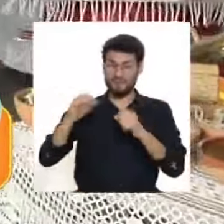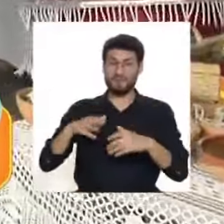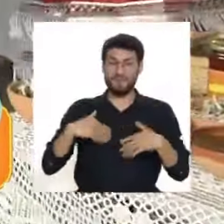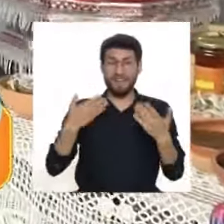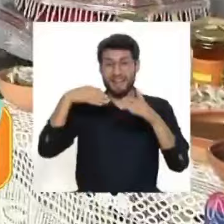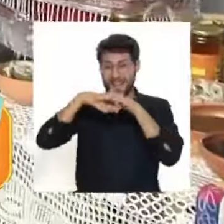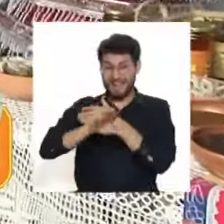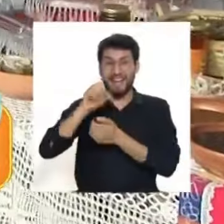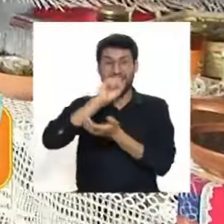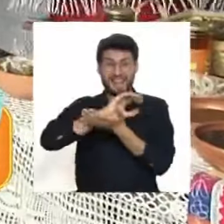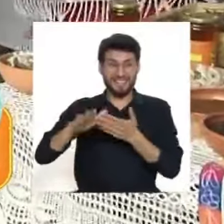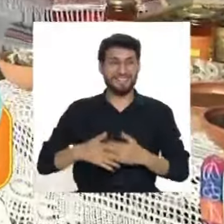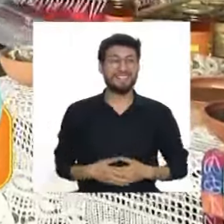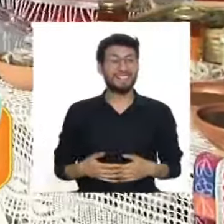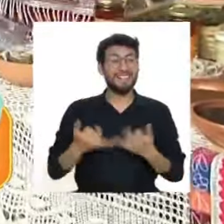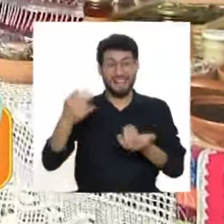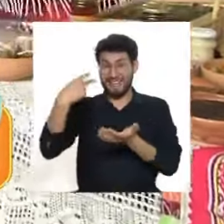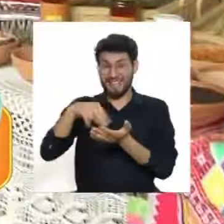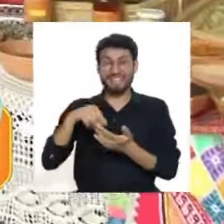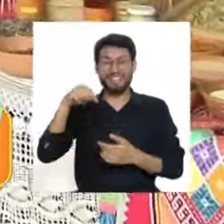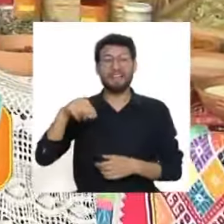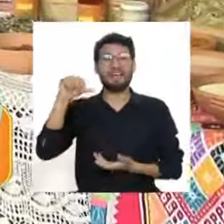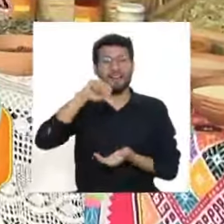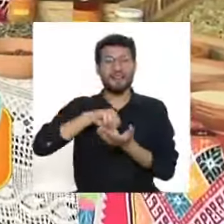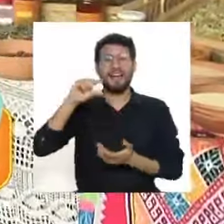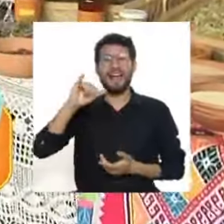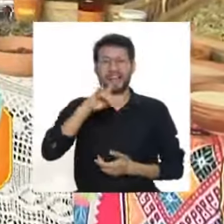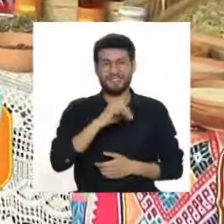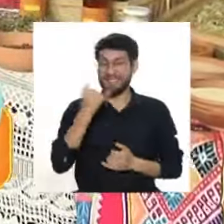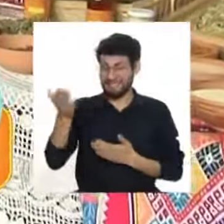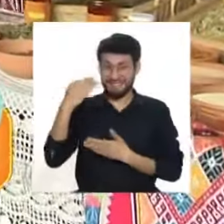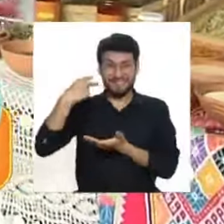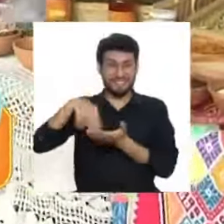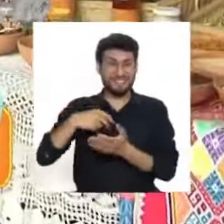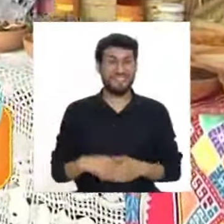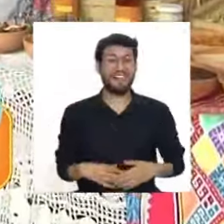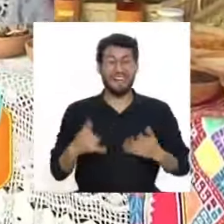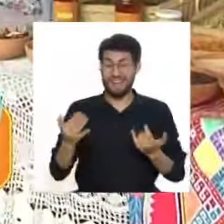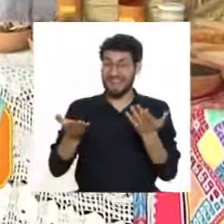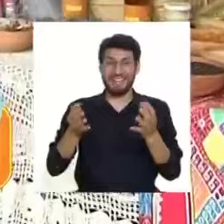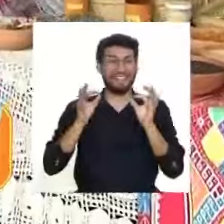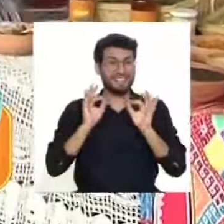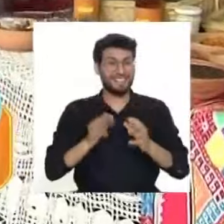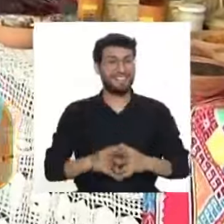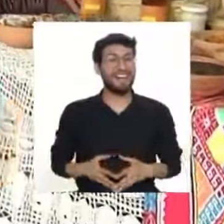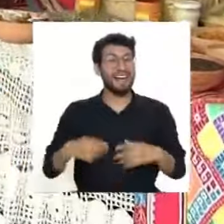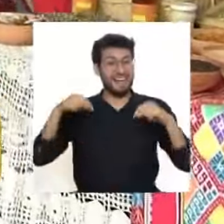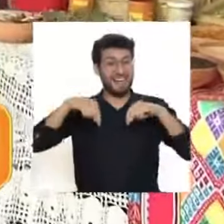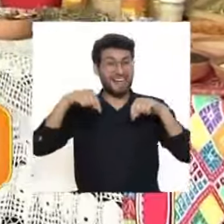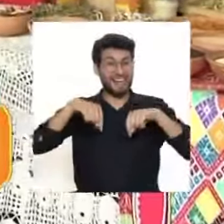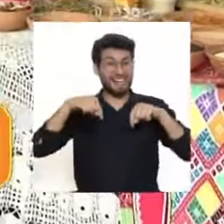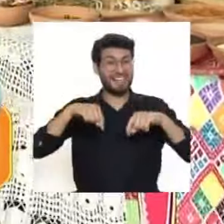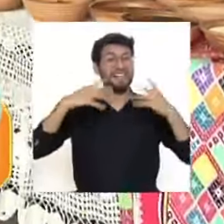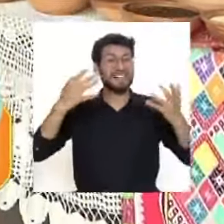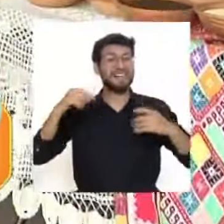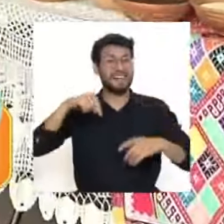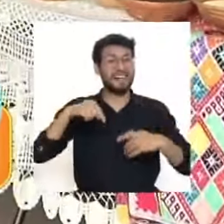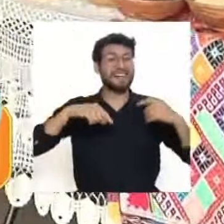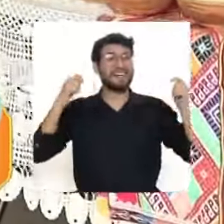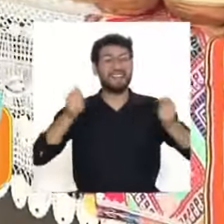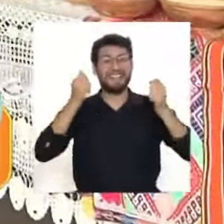la entrada es completamente en Parque Ruiz Gallo. Vamos a bailar también nosotras. Eso, chicos, ya lo saben. Aquí